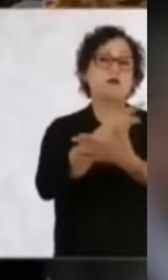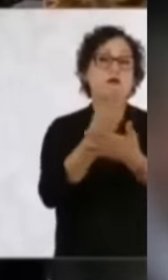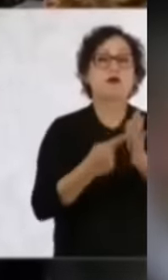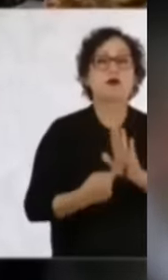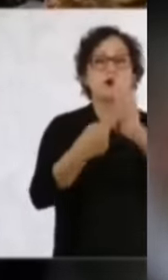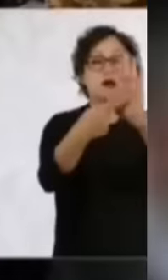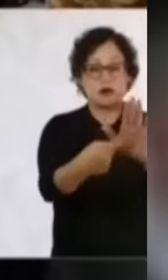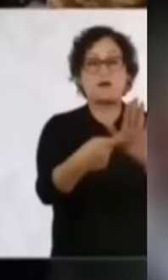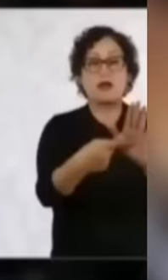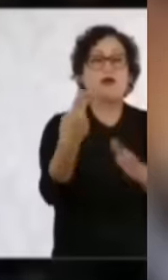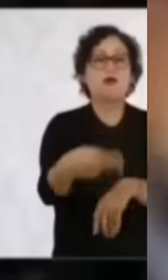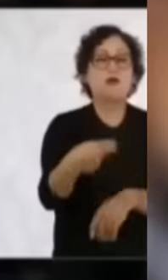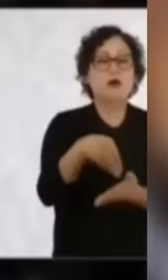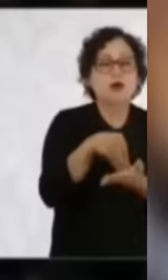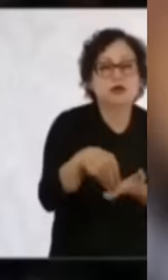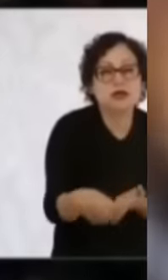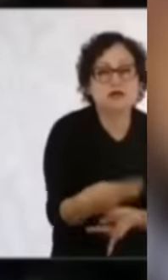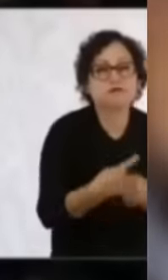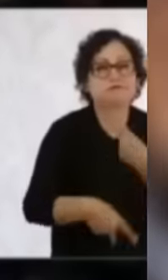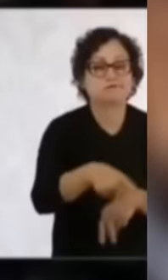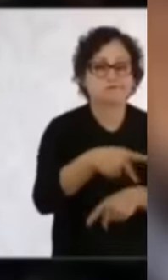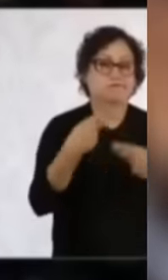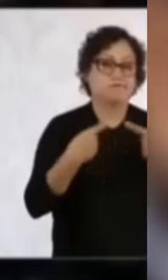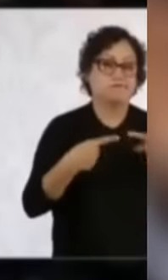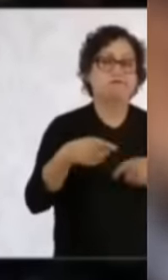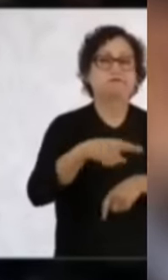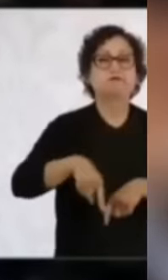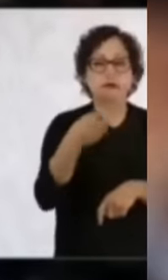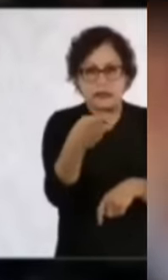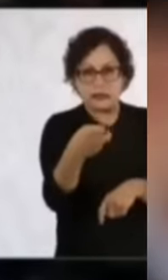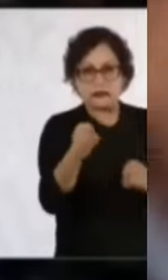Me gustaría saber en qué consiste y si esto es un poco el adelanto de lo que se presentará en el G-20.